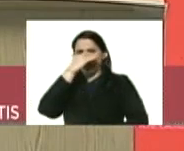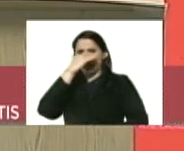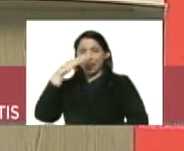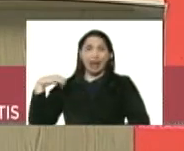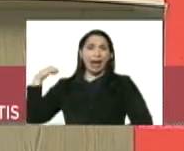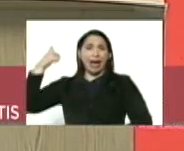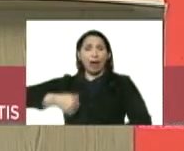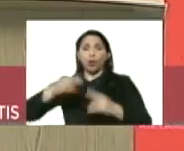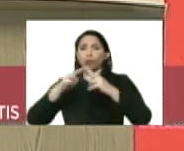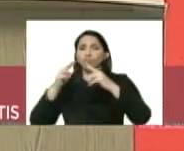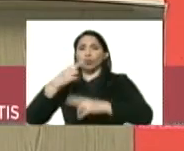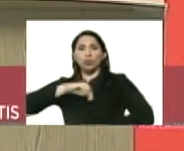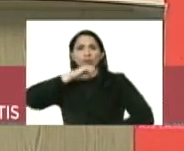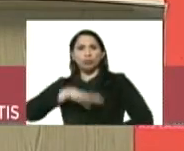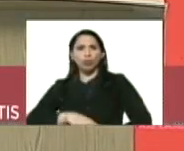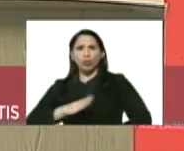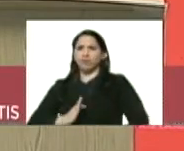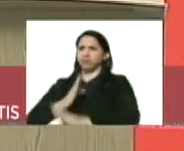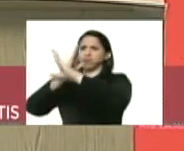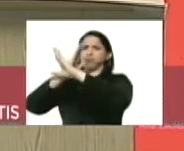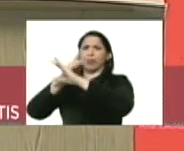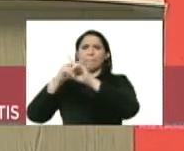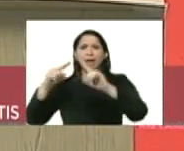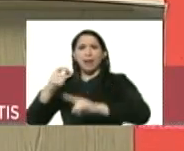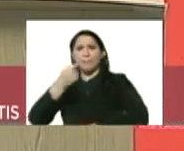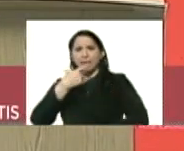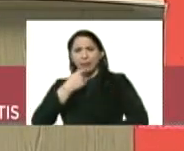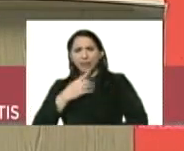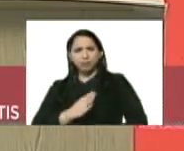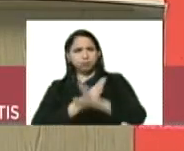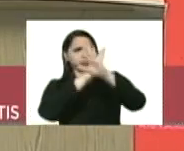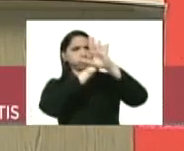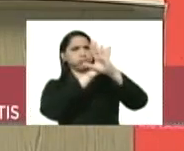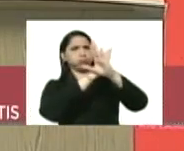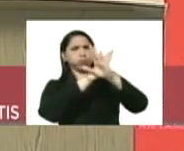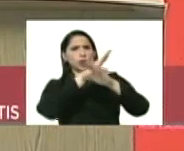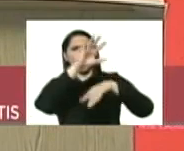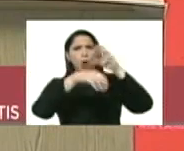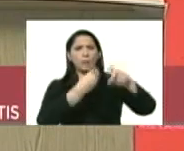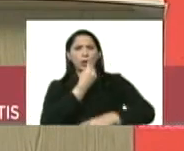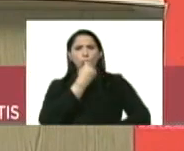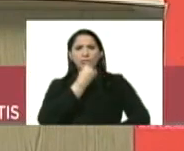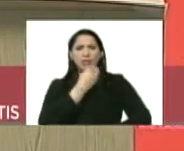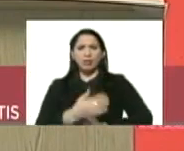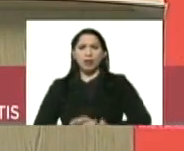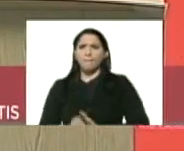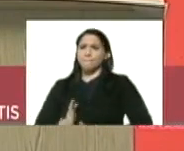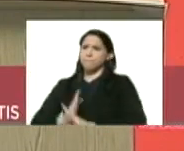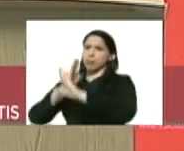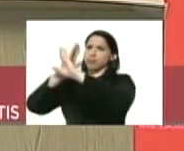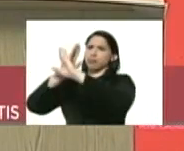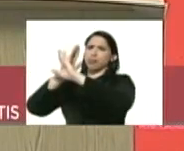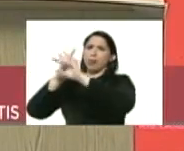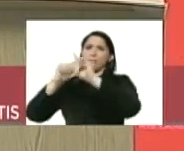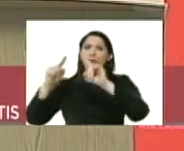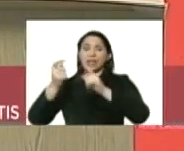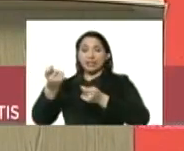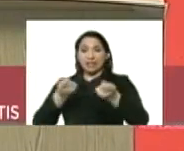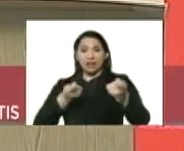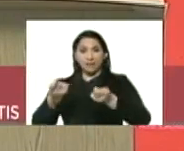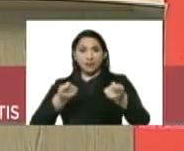historia. Bloqueados para los medicamentos, bloqueados para los alimentos, bloqueados para los